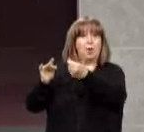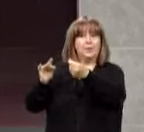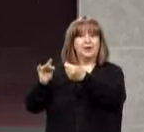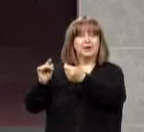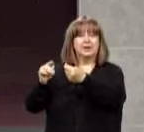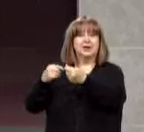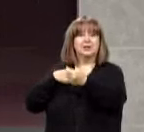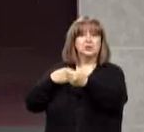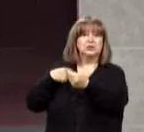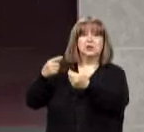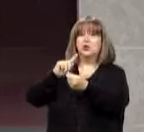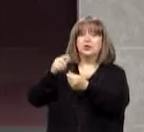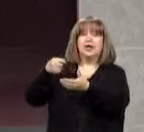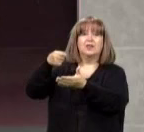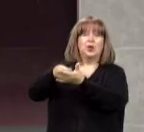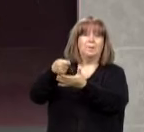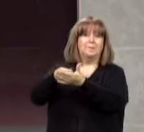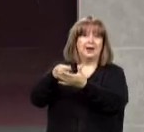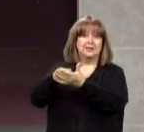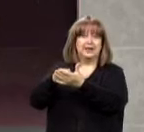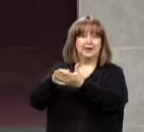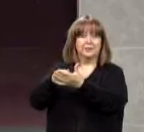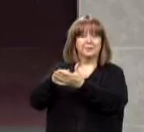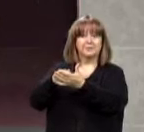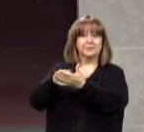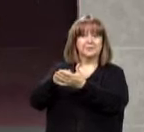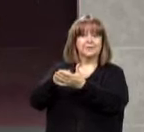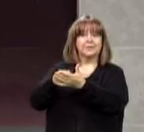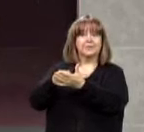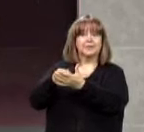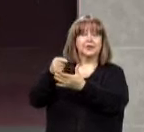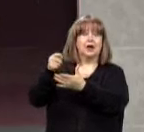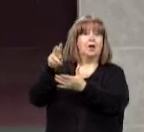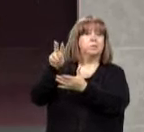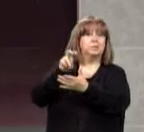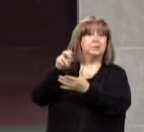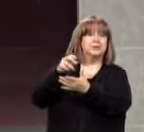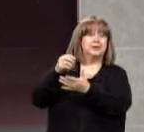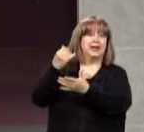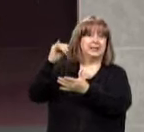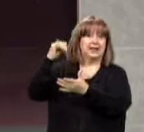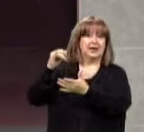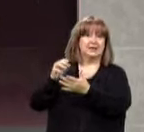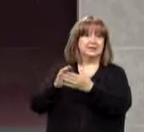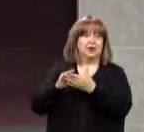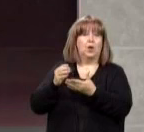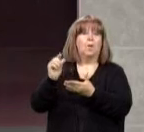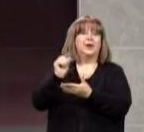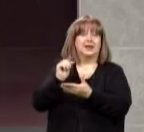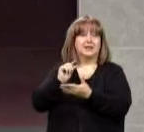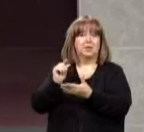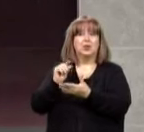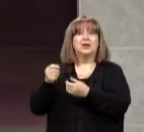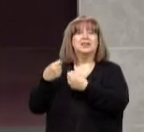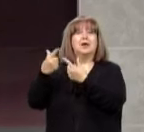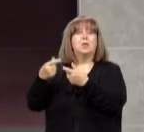inversor no estás dándole plata a una entidad financiera que está cobrando una tasa abismal a alguien un préstamo personal si